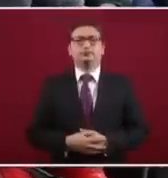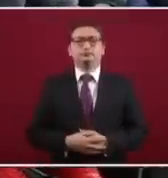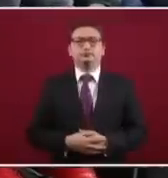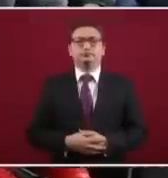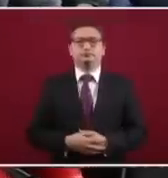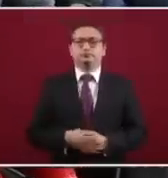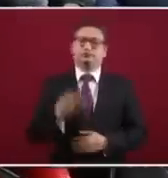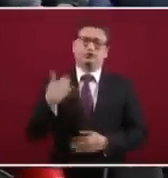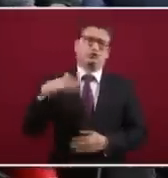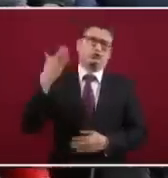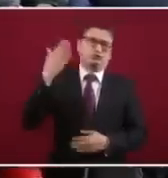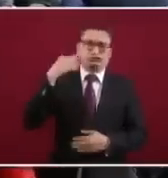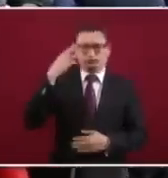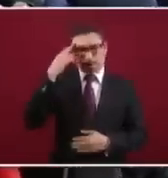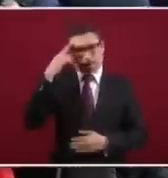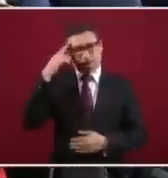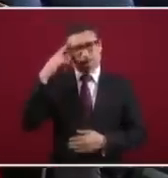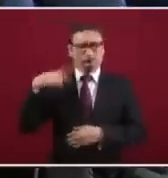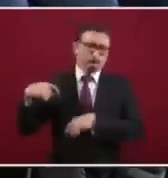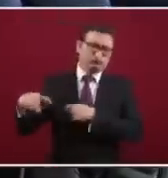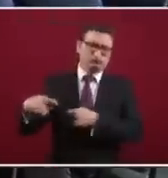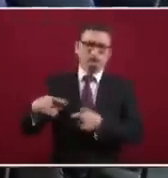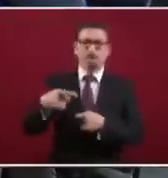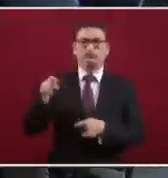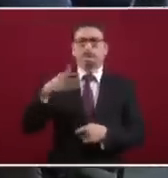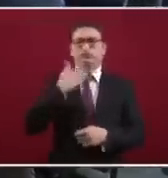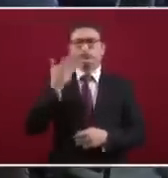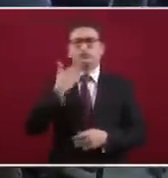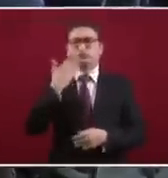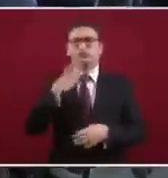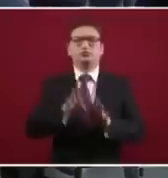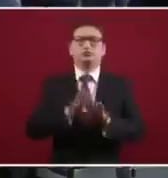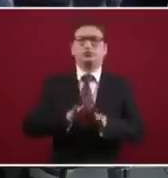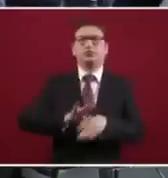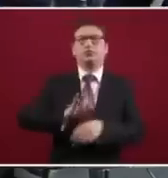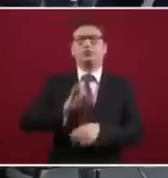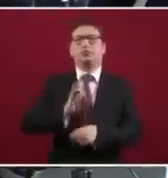del porfiriato el arte de la simulación.